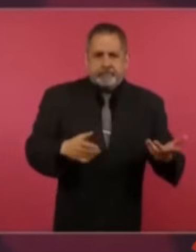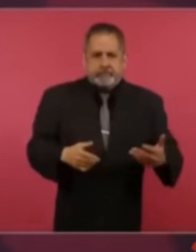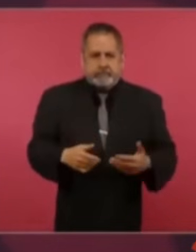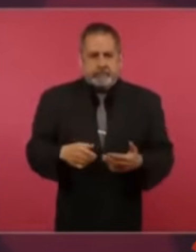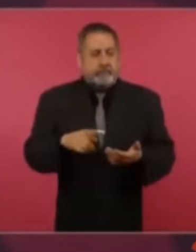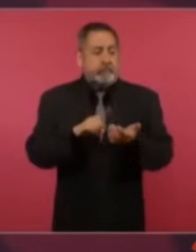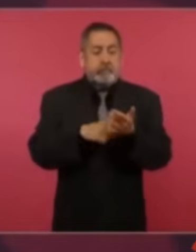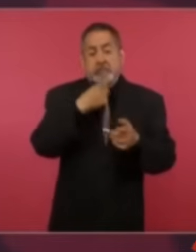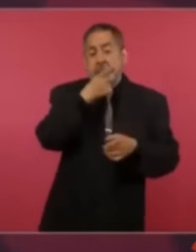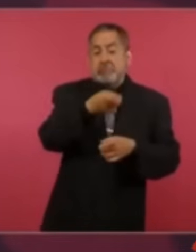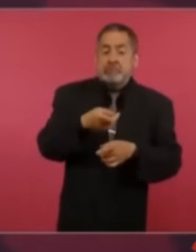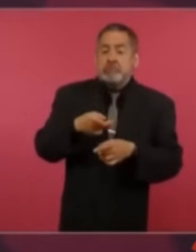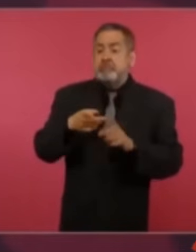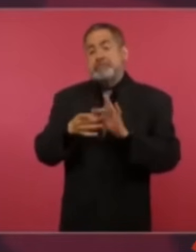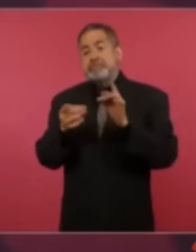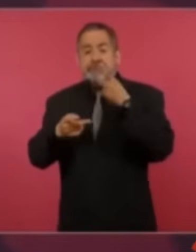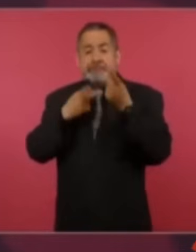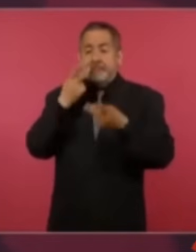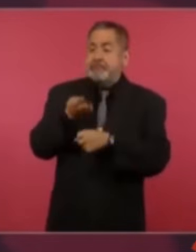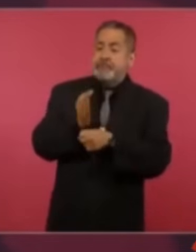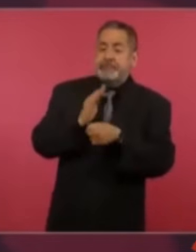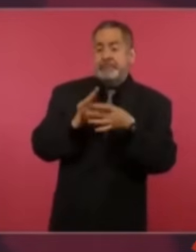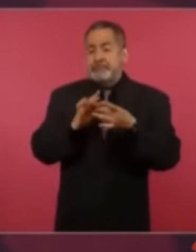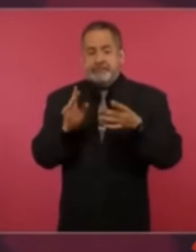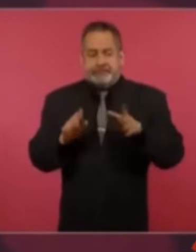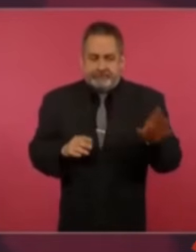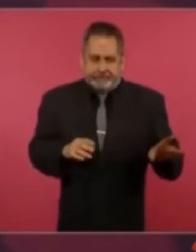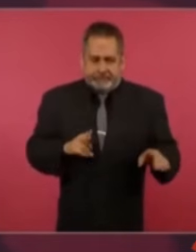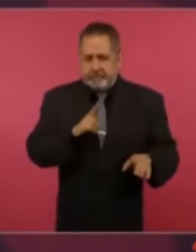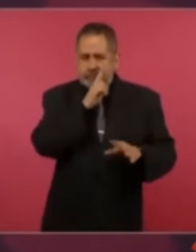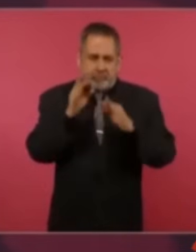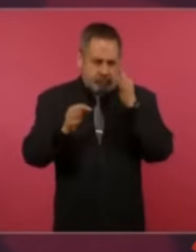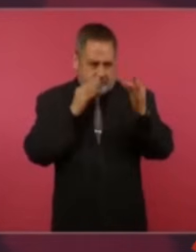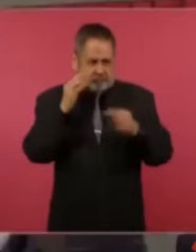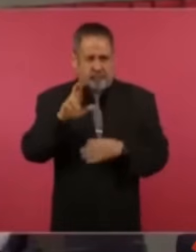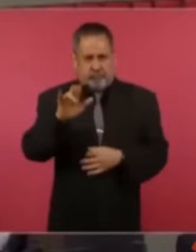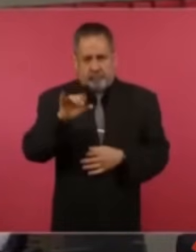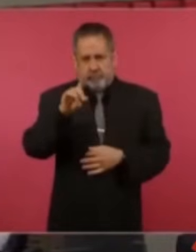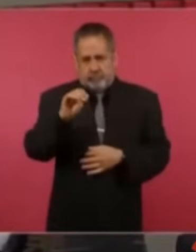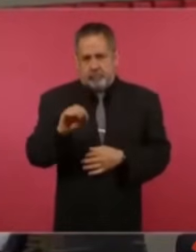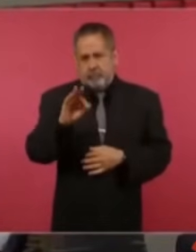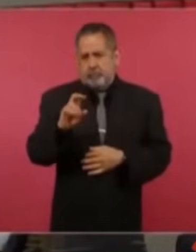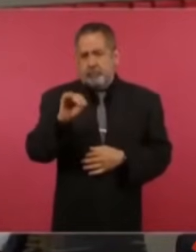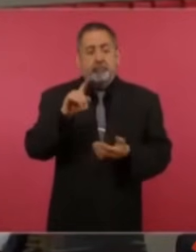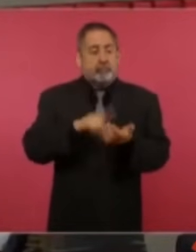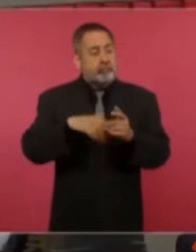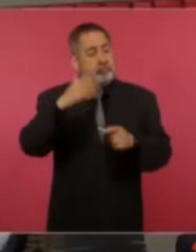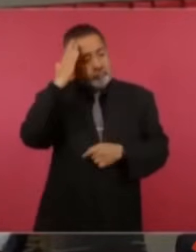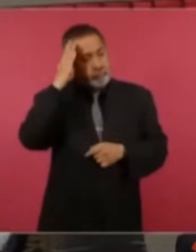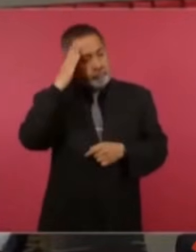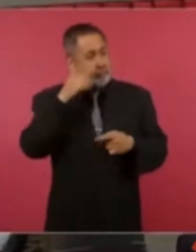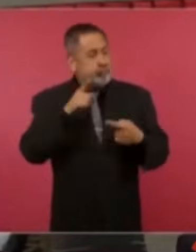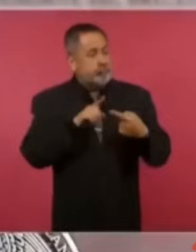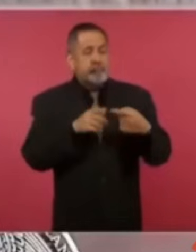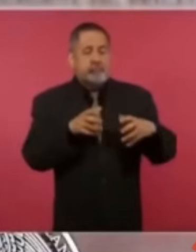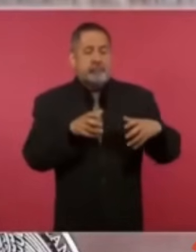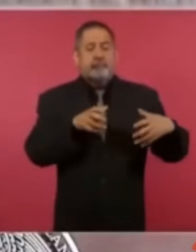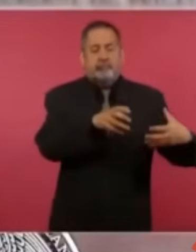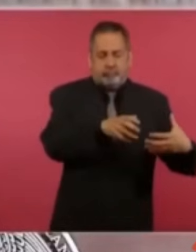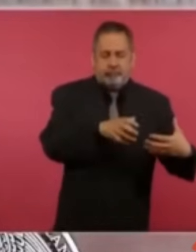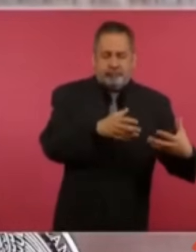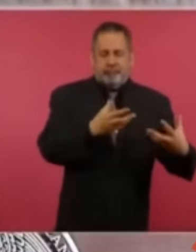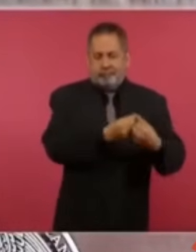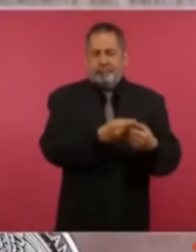el comediante, o dice que es comediante, conductor de noticias de Radio Fórmula y líder moral de la oposición,